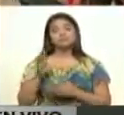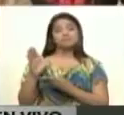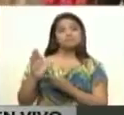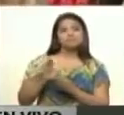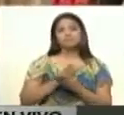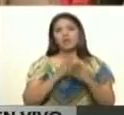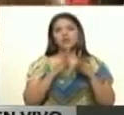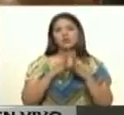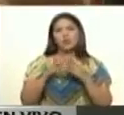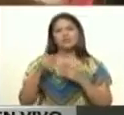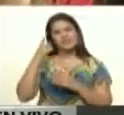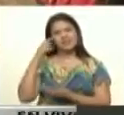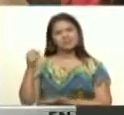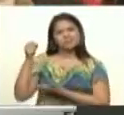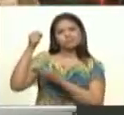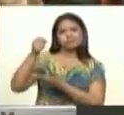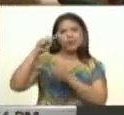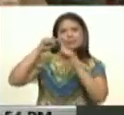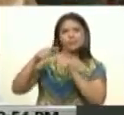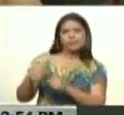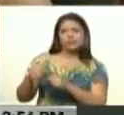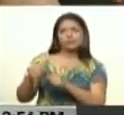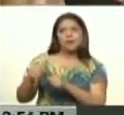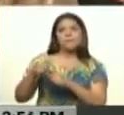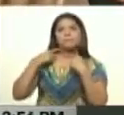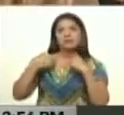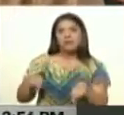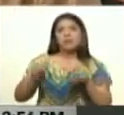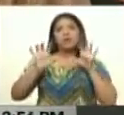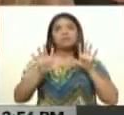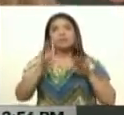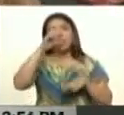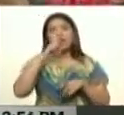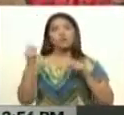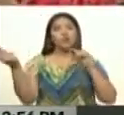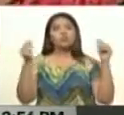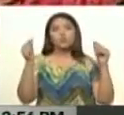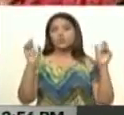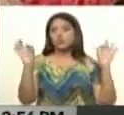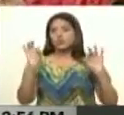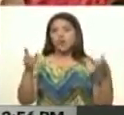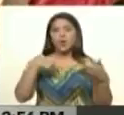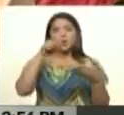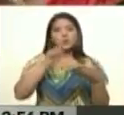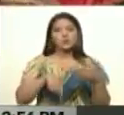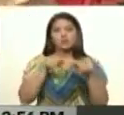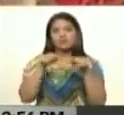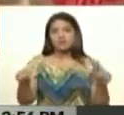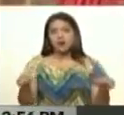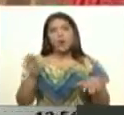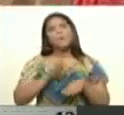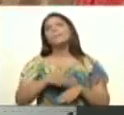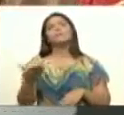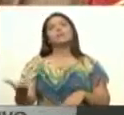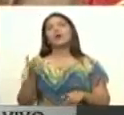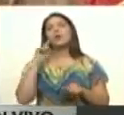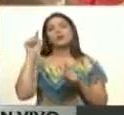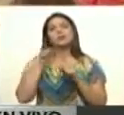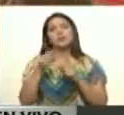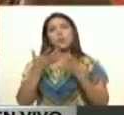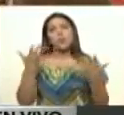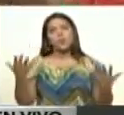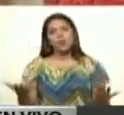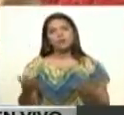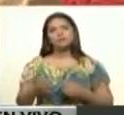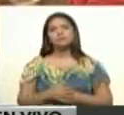las prestaciones sociales, que teníamos más de 10 años sin discutir contratos colectivos porque la finalidad